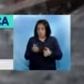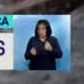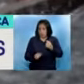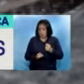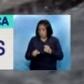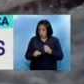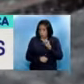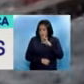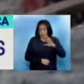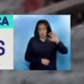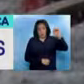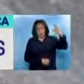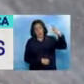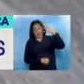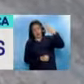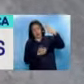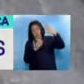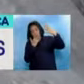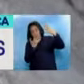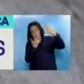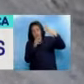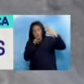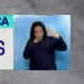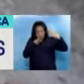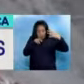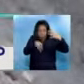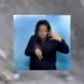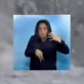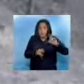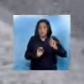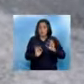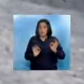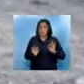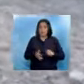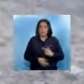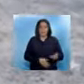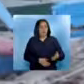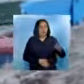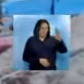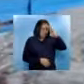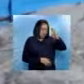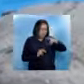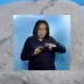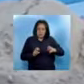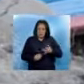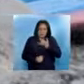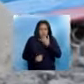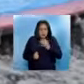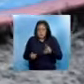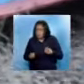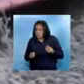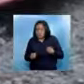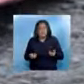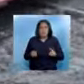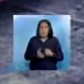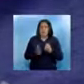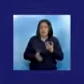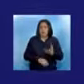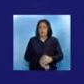camión dijo que el sol le nubló la vista y no vio el precipicio. La policía investiga las causas del trágico accidente.